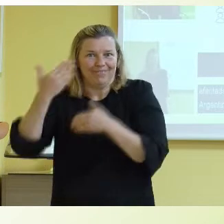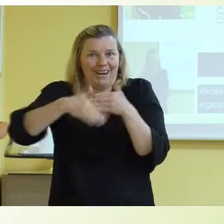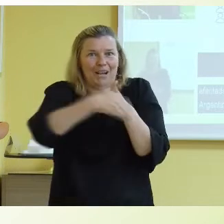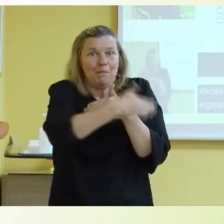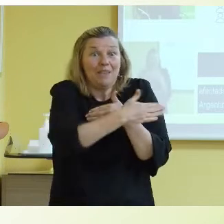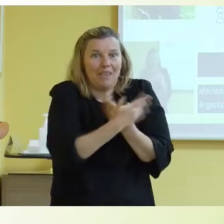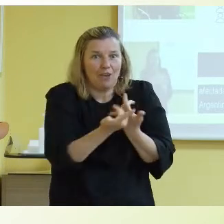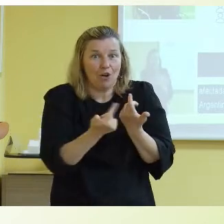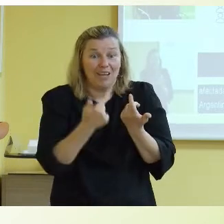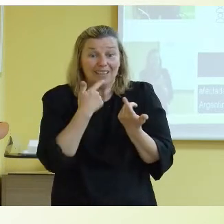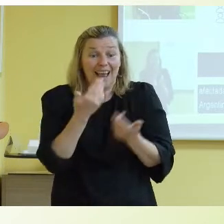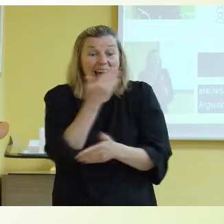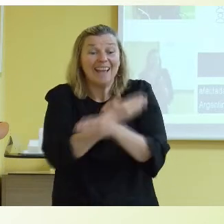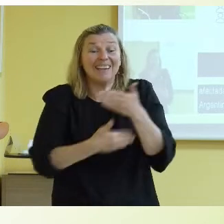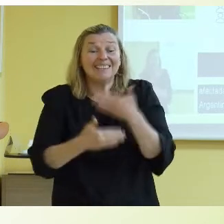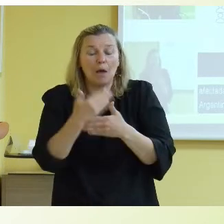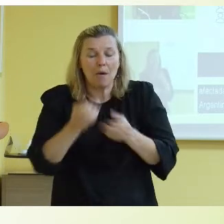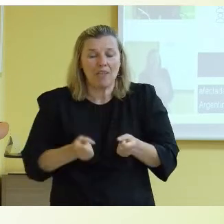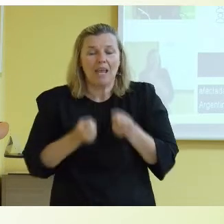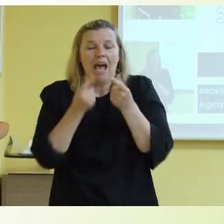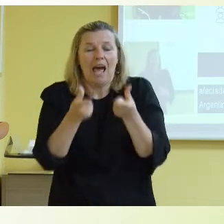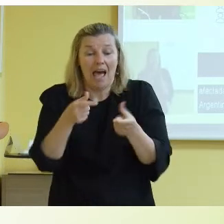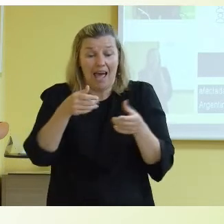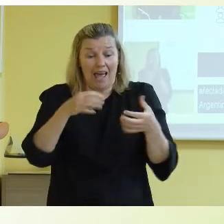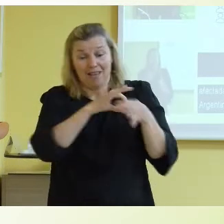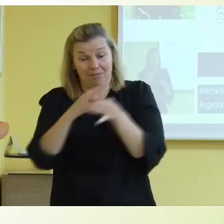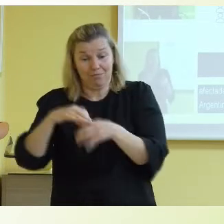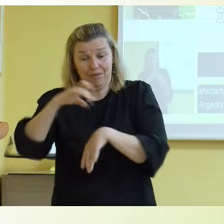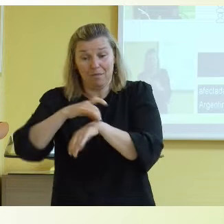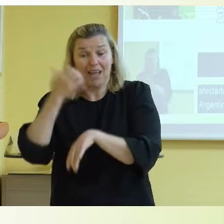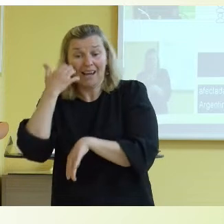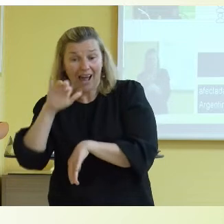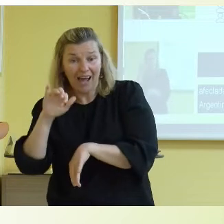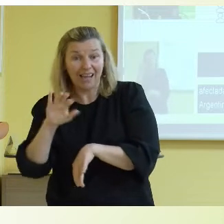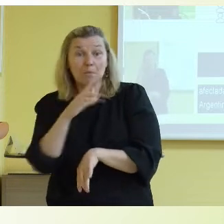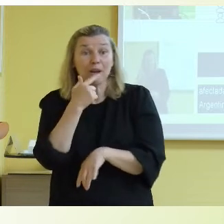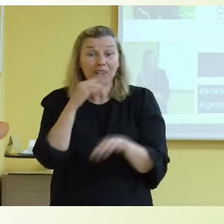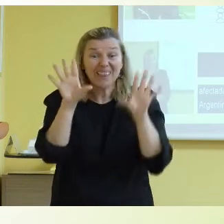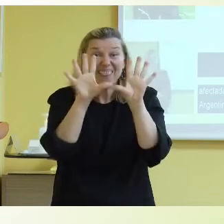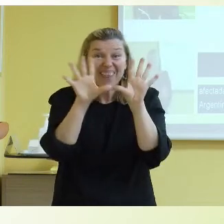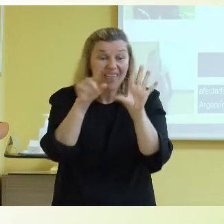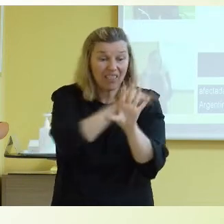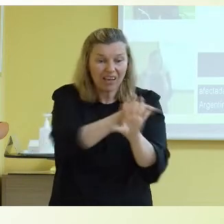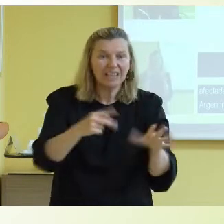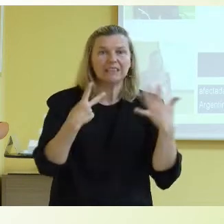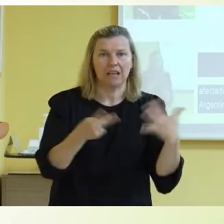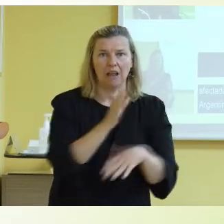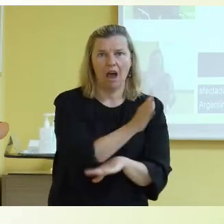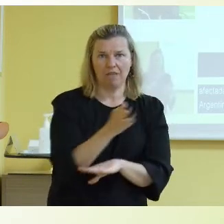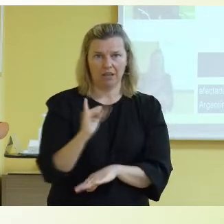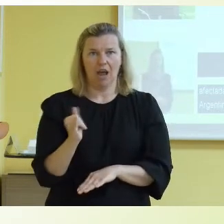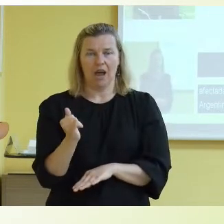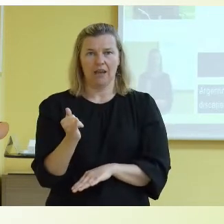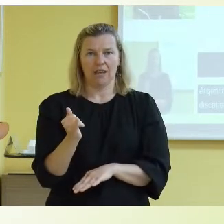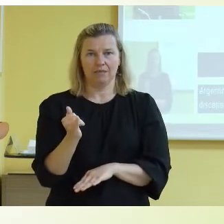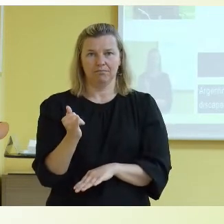que definir la discapacidad en el marco de las enfermedades raras, pero poniéndolo en números de 7 cada 10 a través de sus encuestas. Que esto es un poco